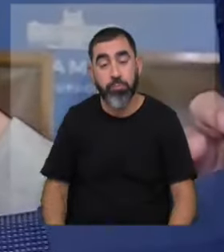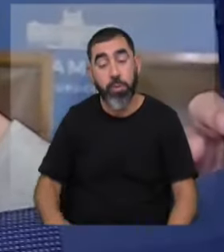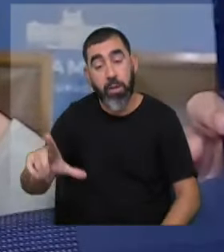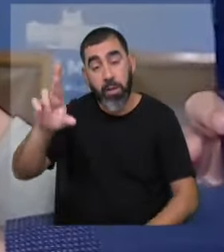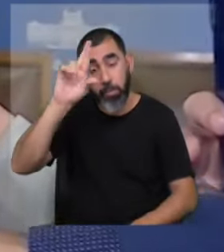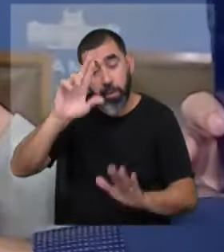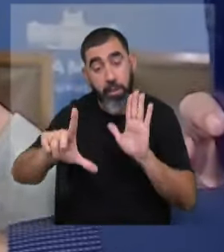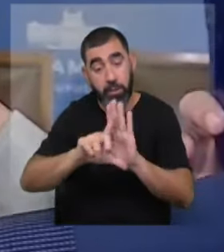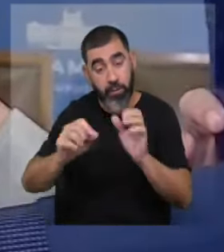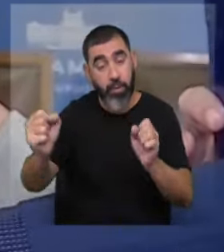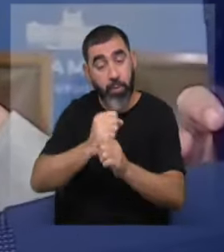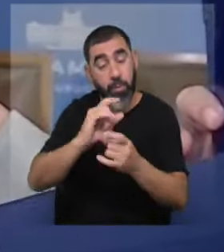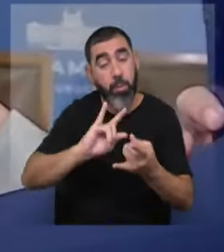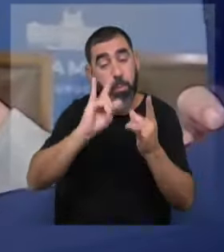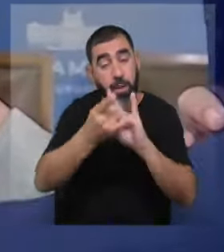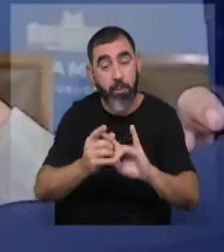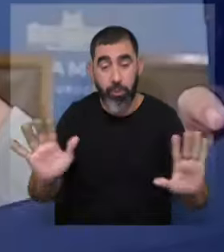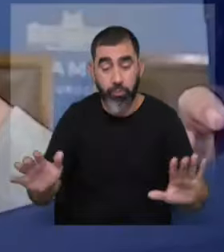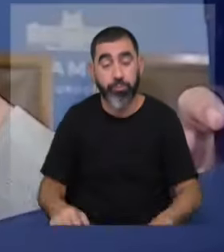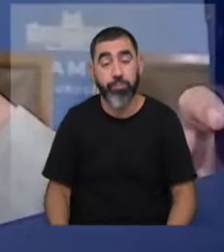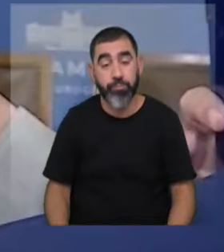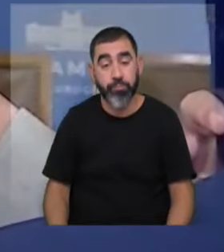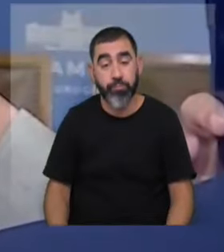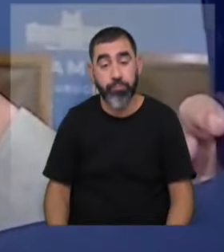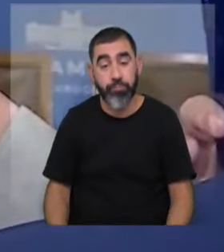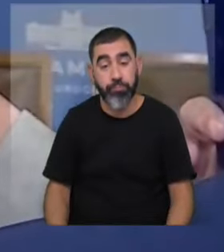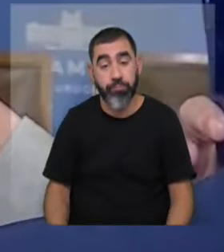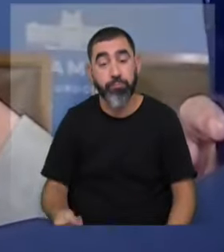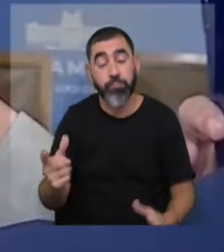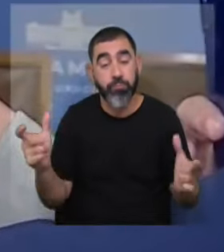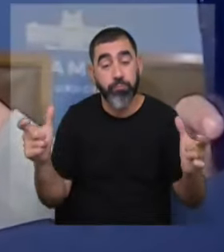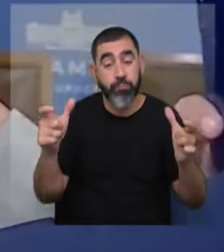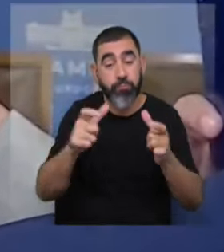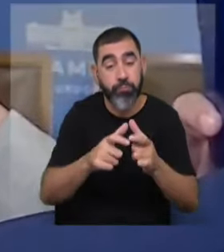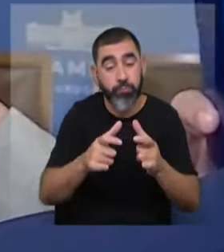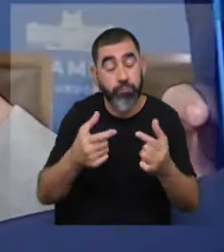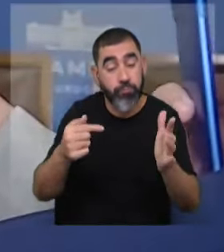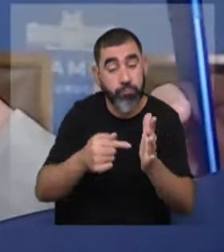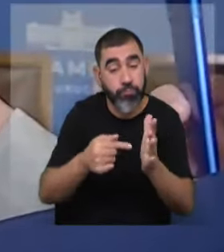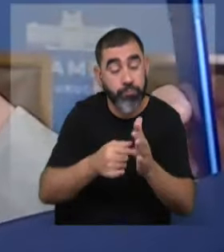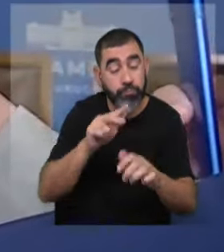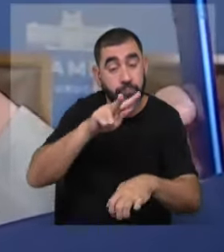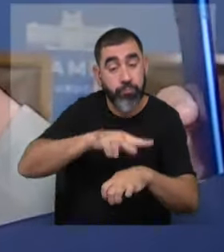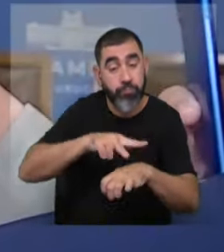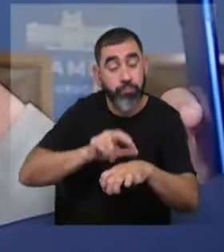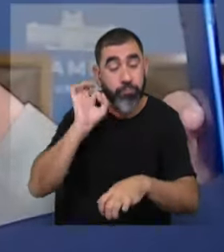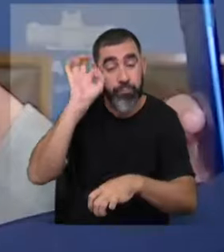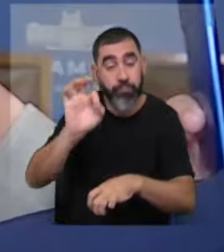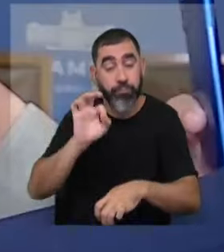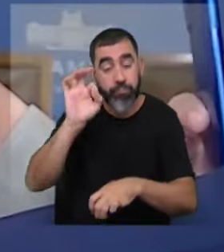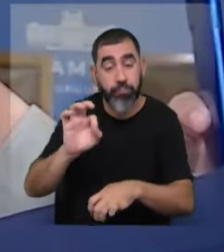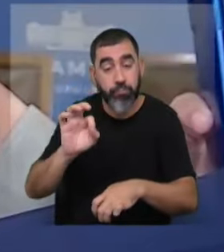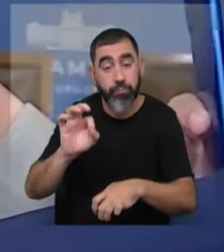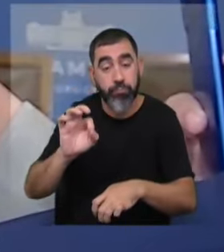que aprobó el Parlamento por unanimidad. Por lo tanto, la comisión específica recomendó al Senado, y el Senado lo aprobó,